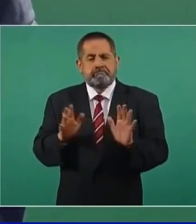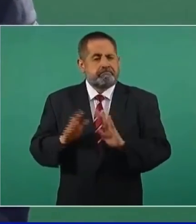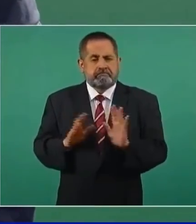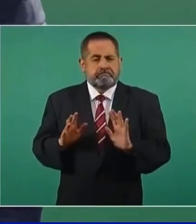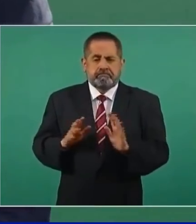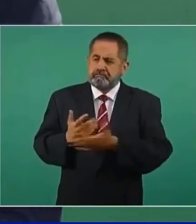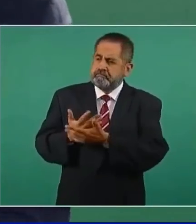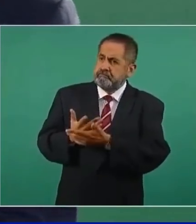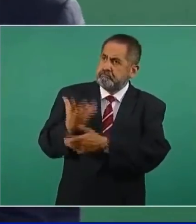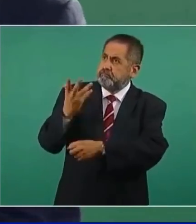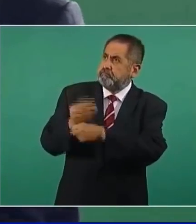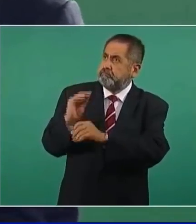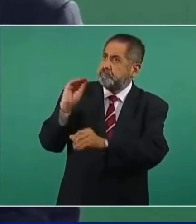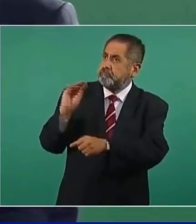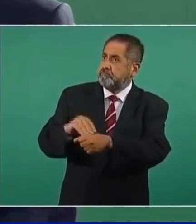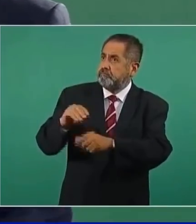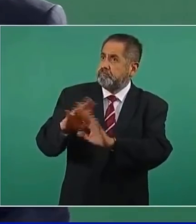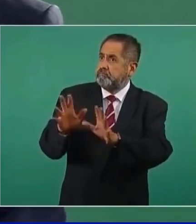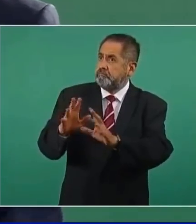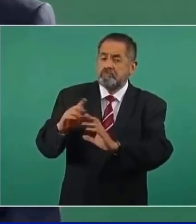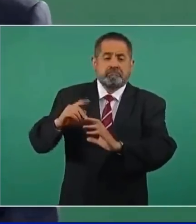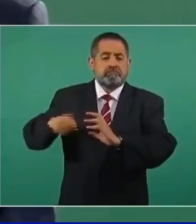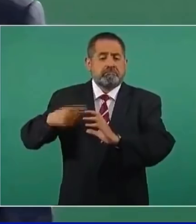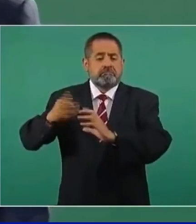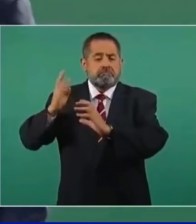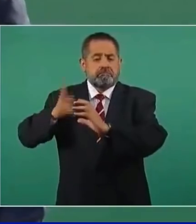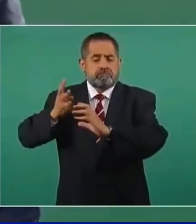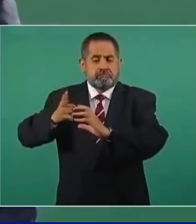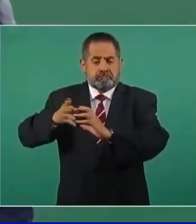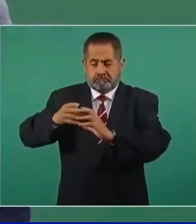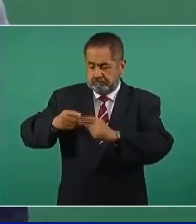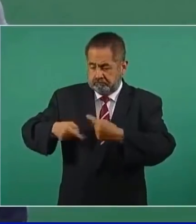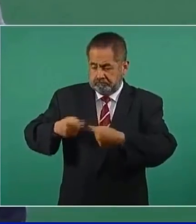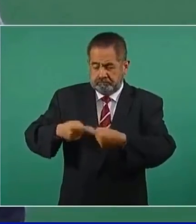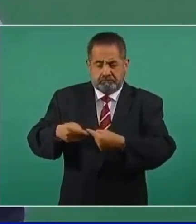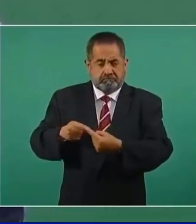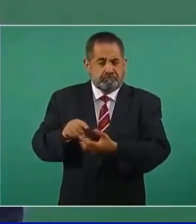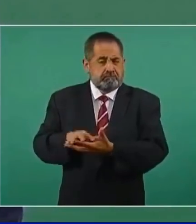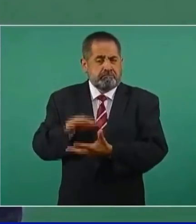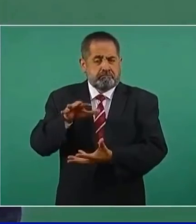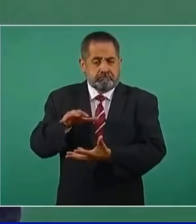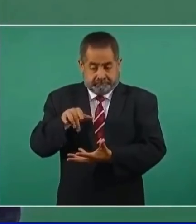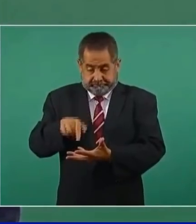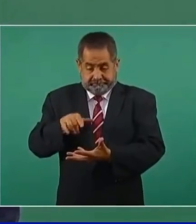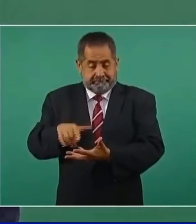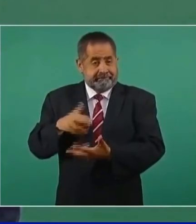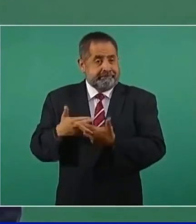Solo es cuestión de que se le dé despacho, sí, que se les permita